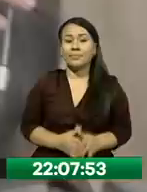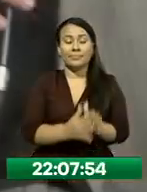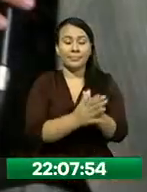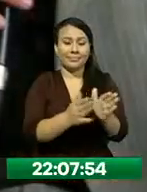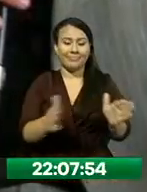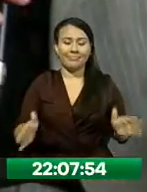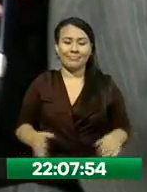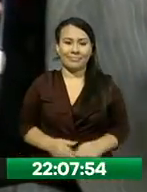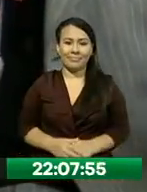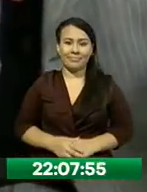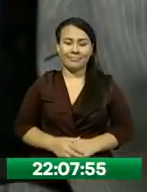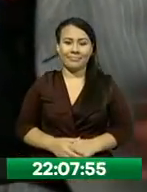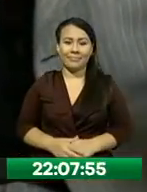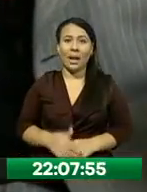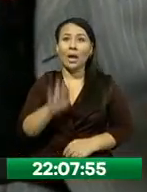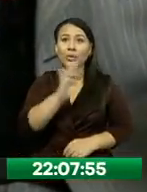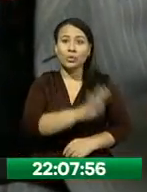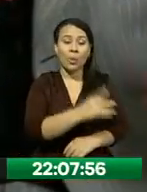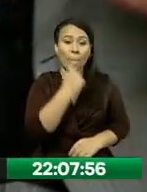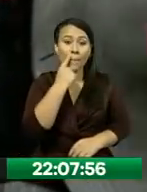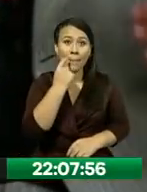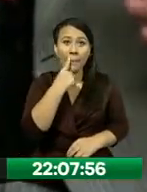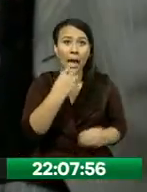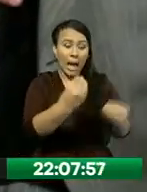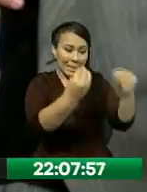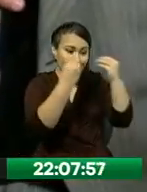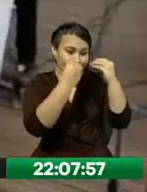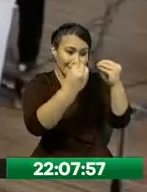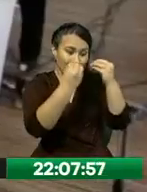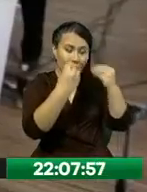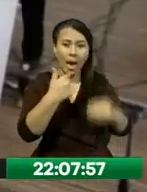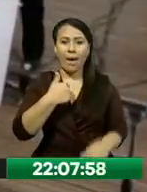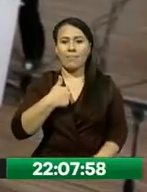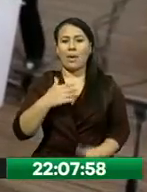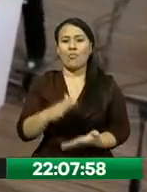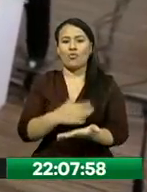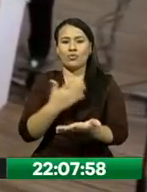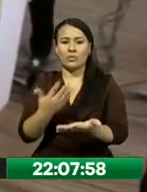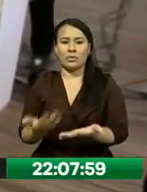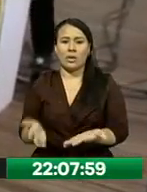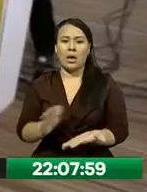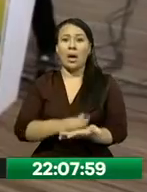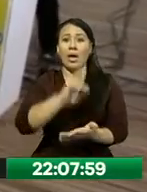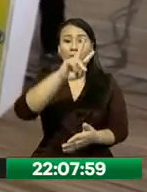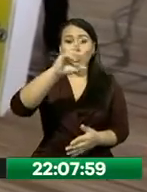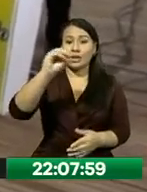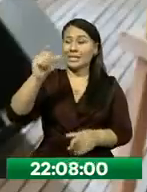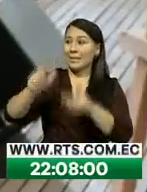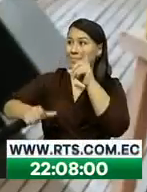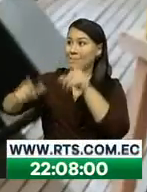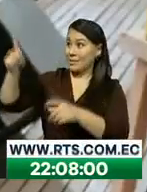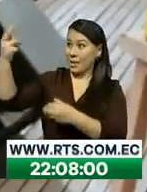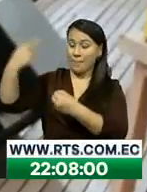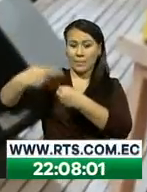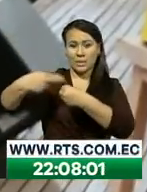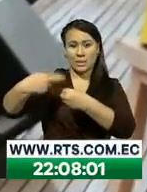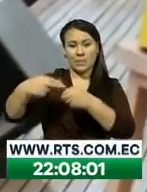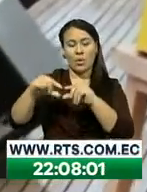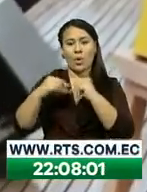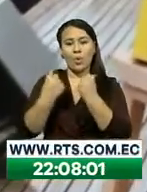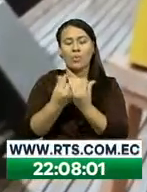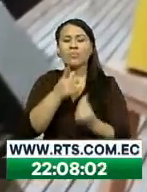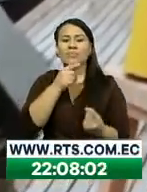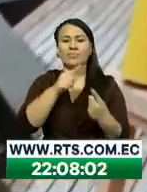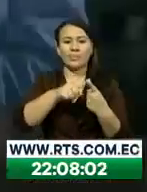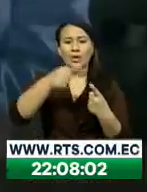Papá nos enseñó esa cuestión de grabar siempre. Más de 200 músicos formaron parte de la orquesta, entre ellos